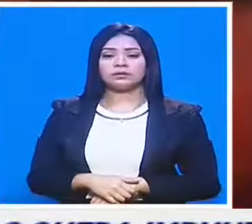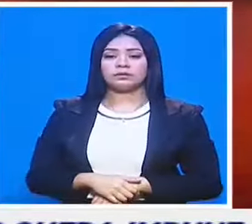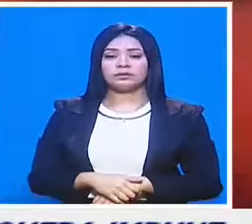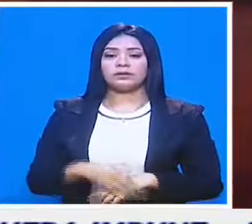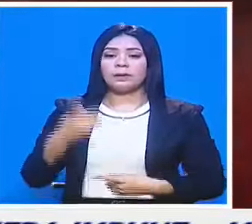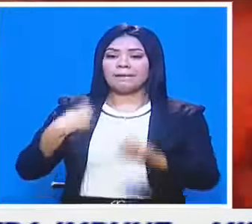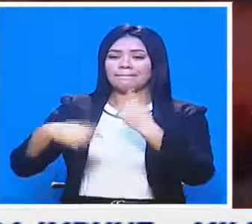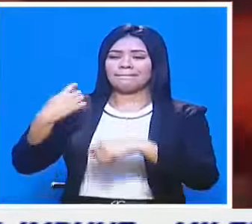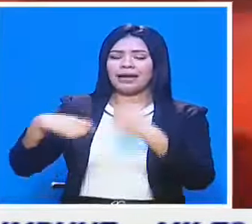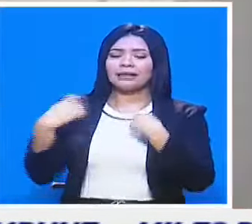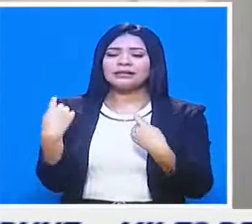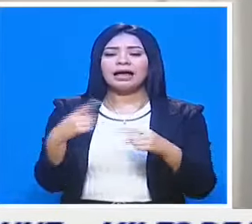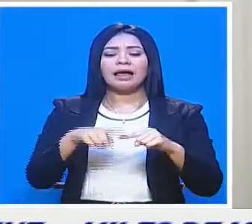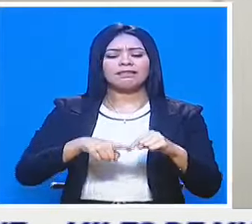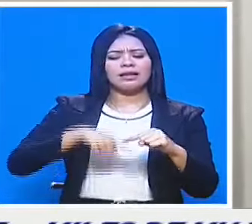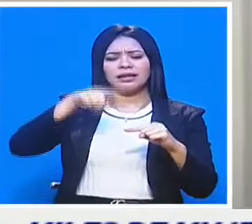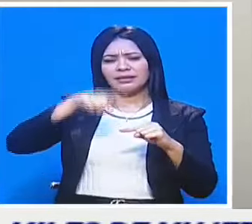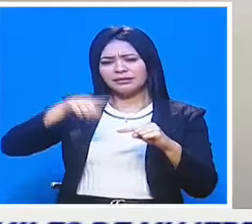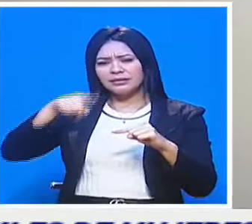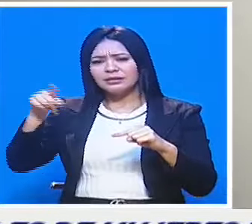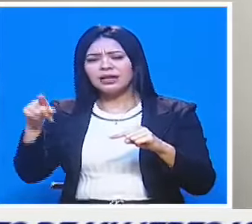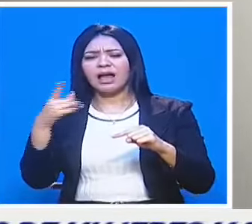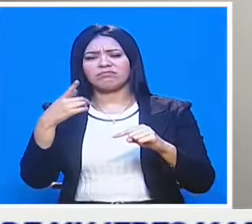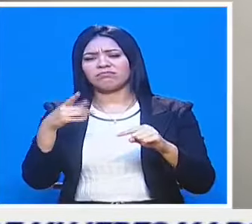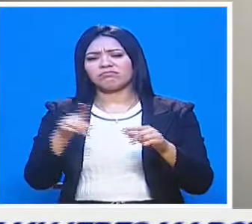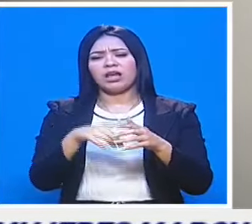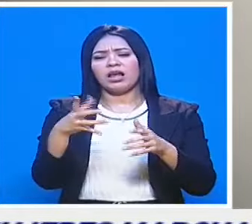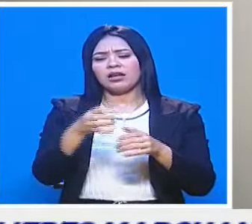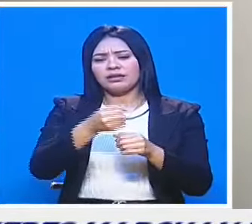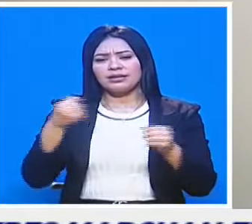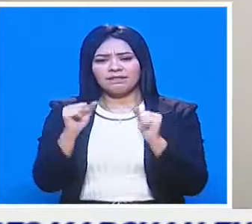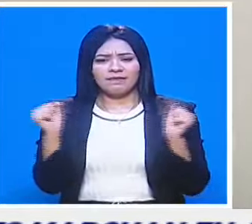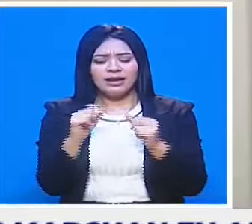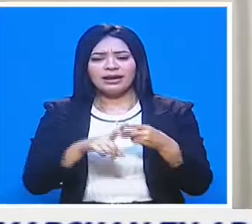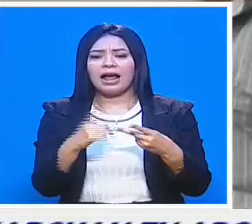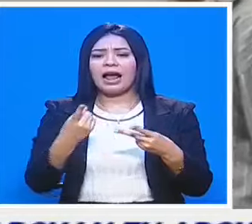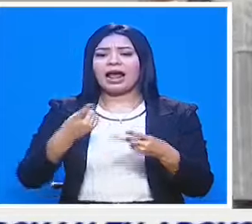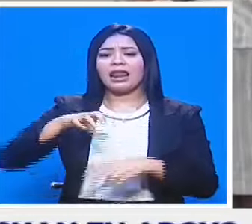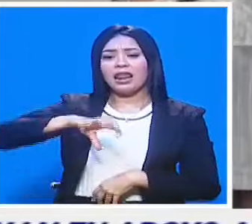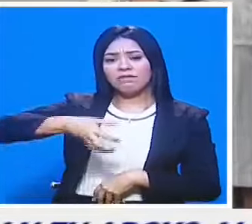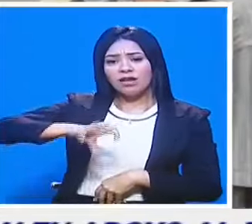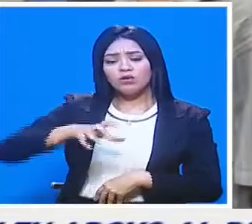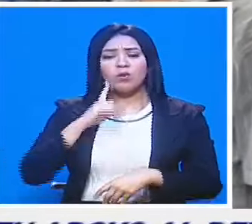de electrodomésticos, nevera, lavadora, cocina, usado.